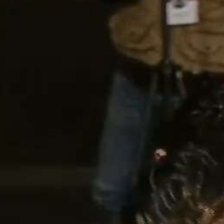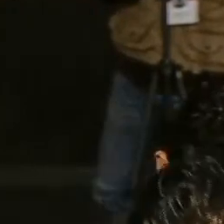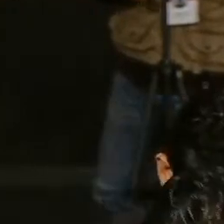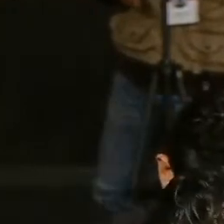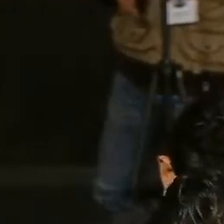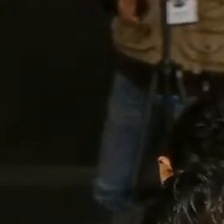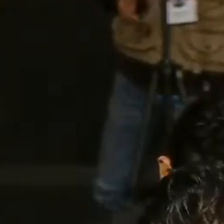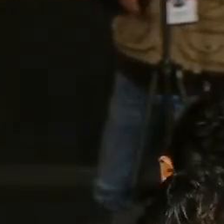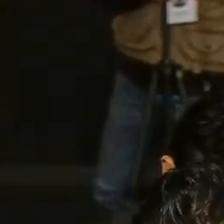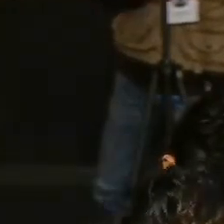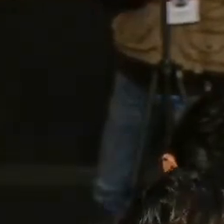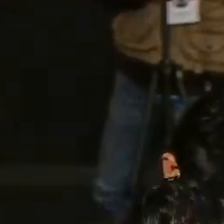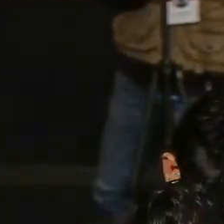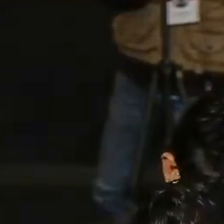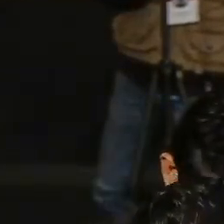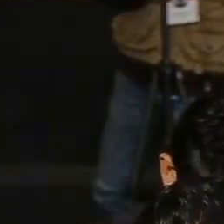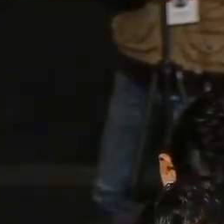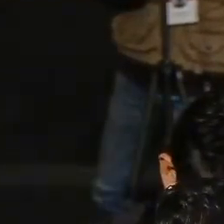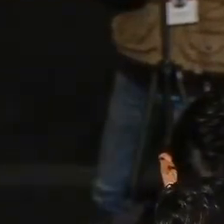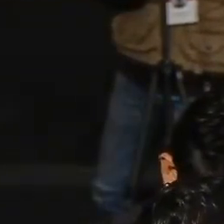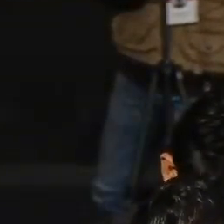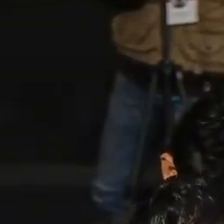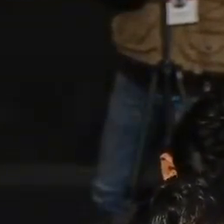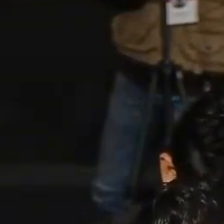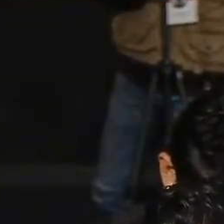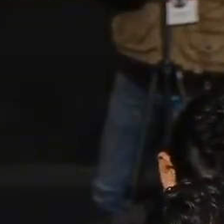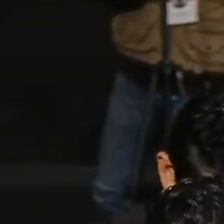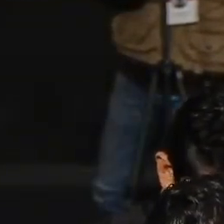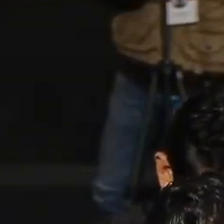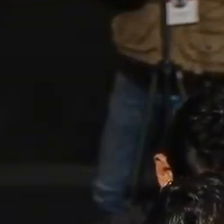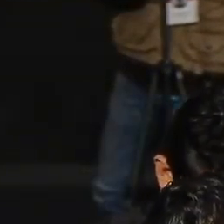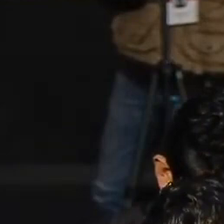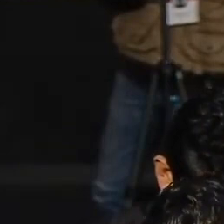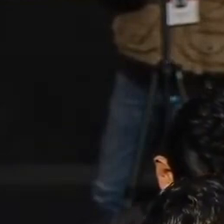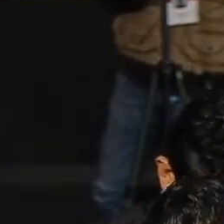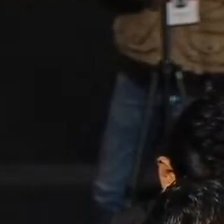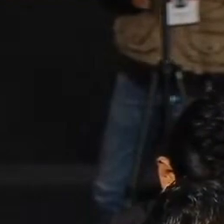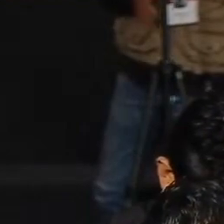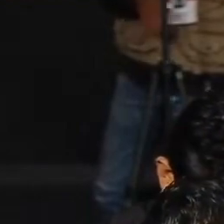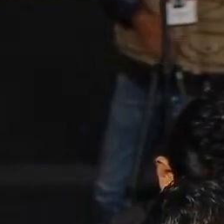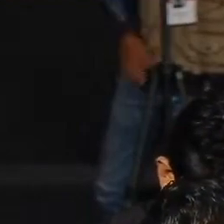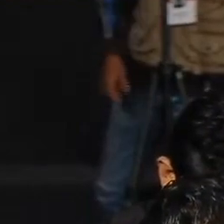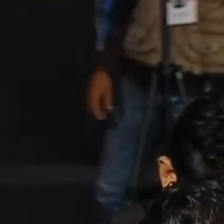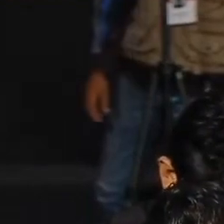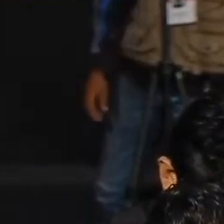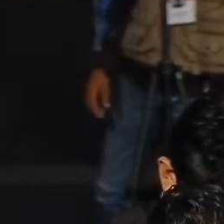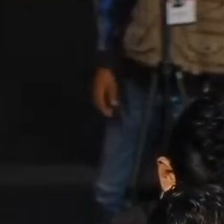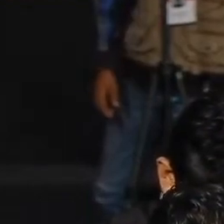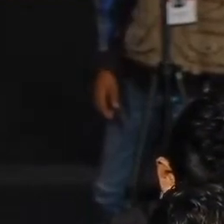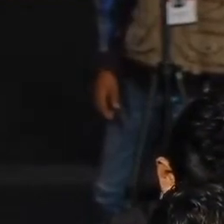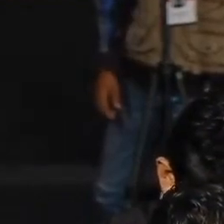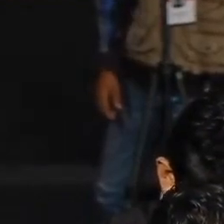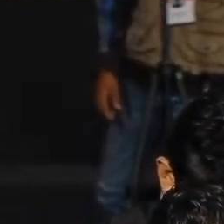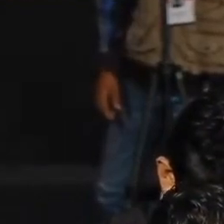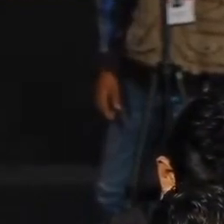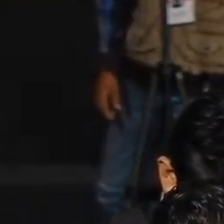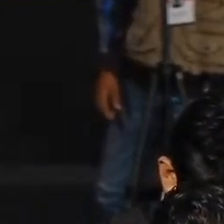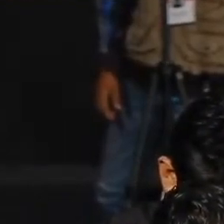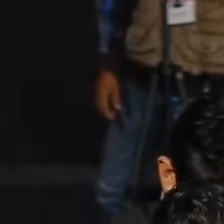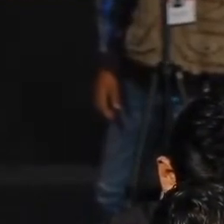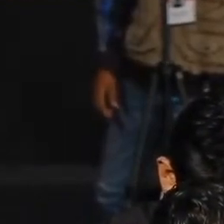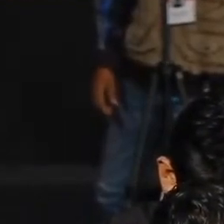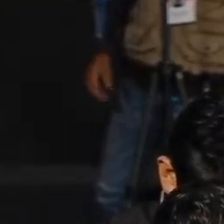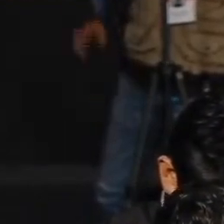realizar estas adjudicaciones de los contratos y bueno, siguen por ahí las protestas que también se han politizado bastante sobre estos